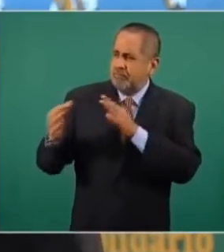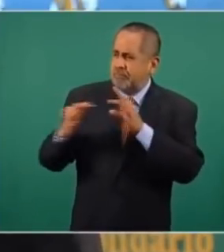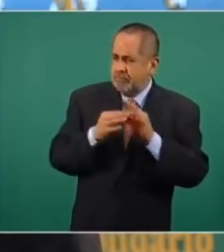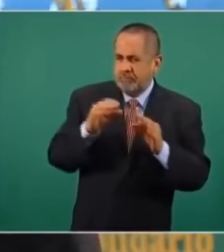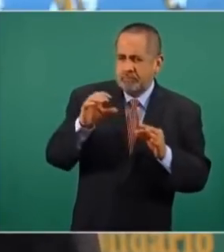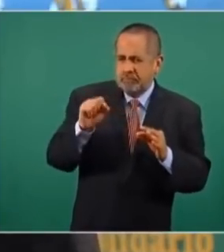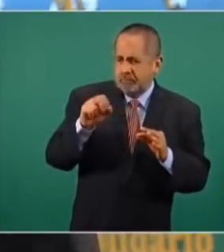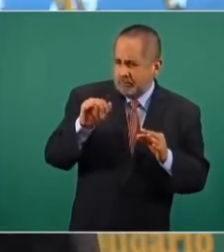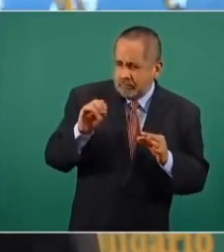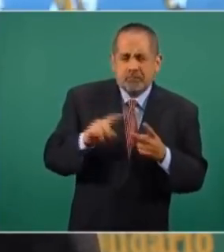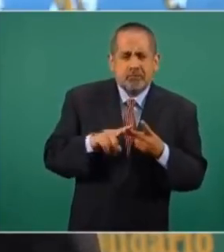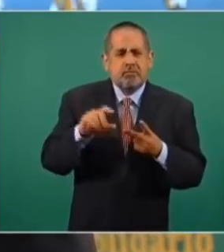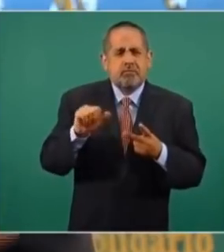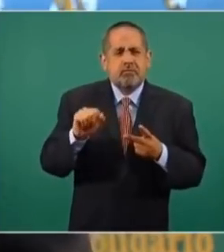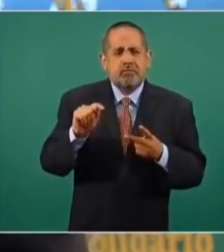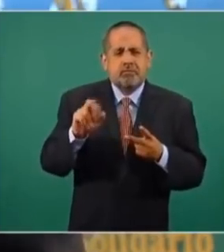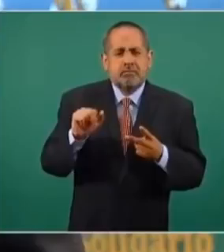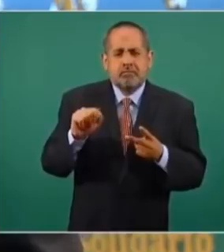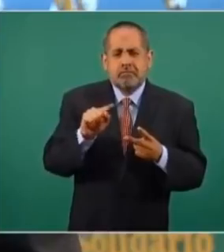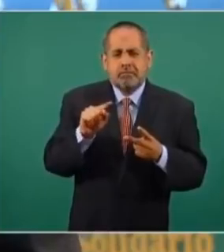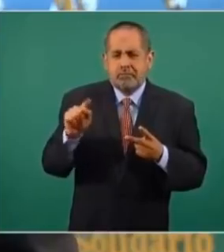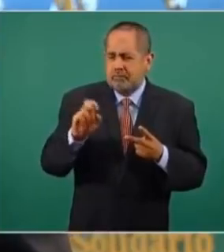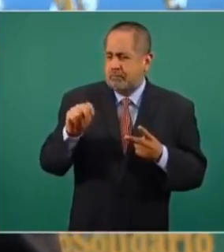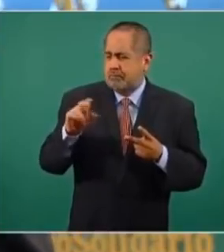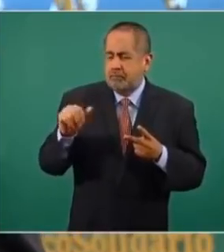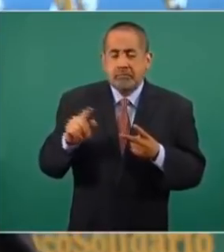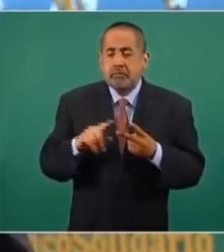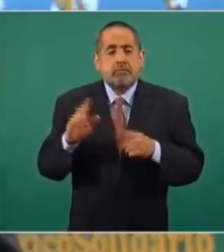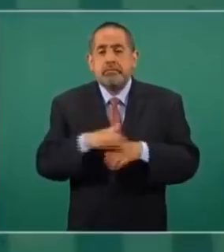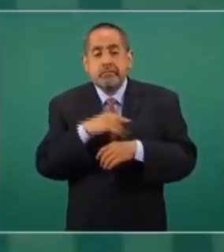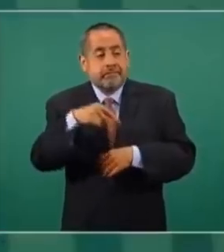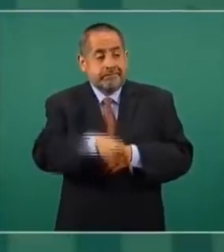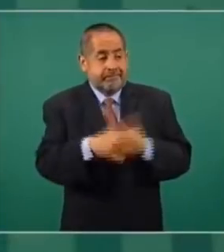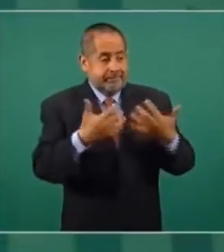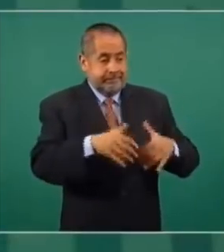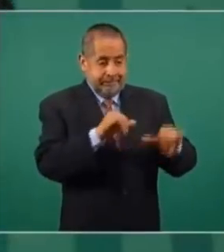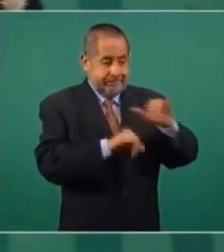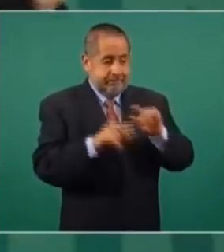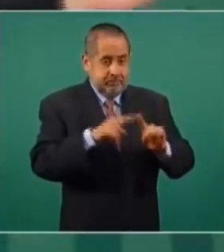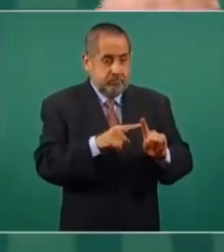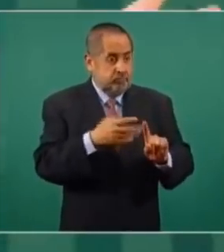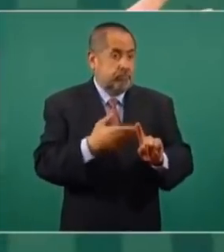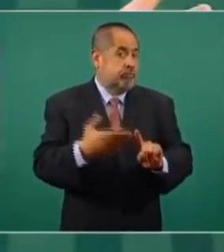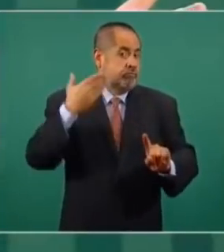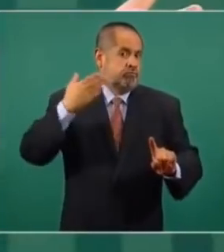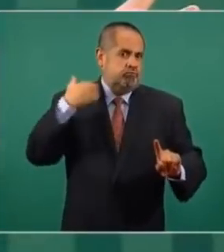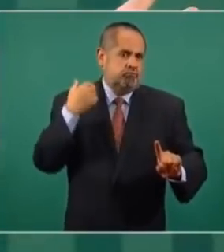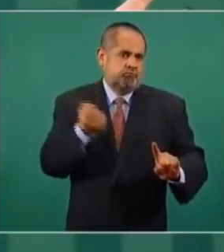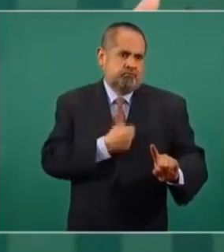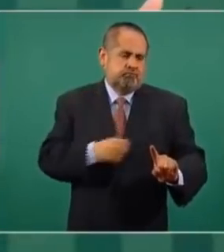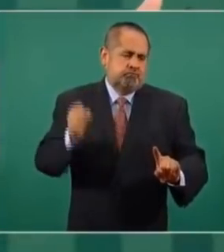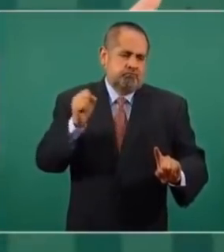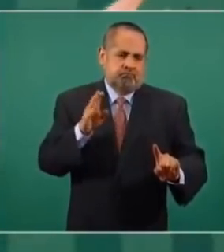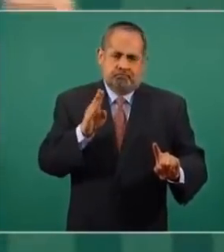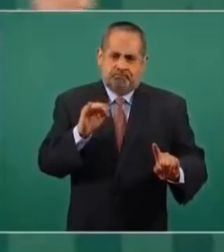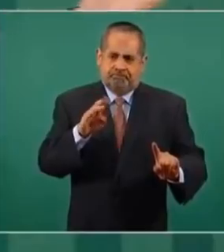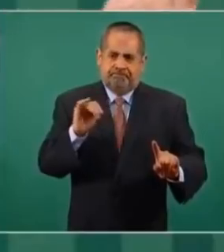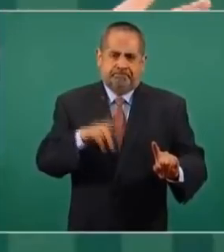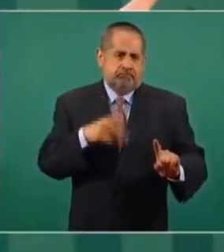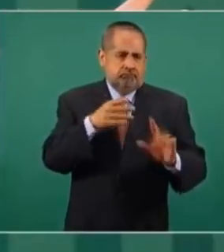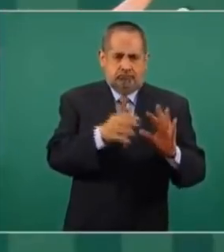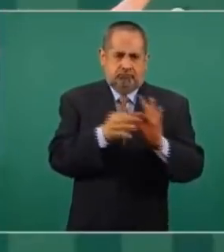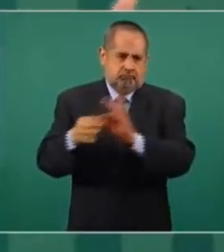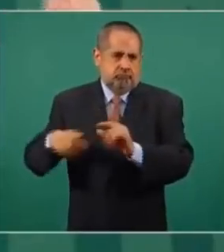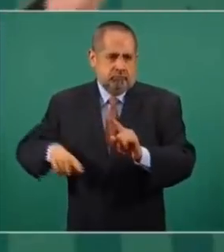o AstraZeneca? Porque Birmex se recibió de haber sido una empresa